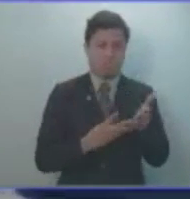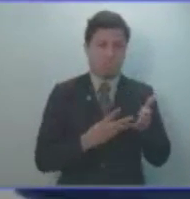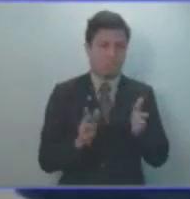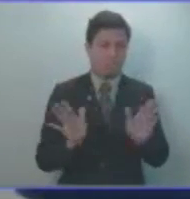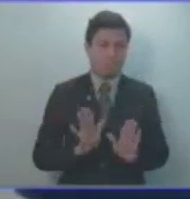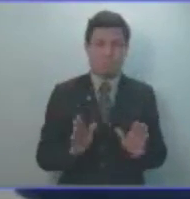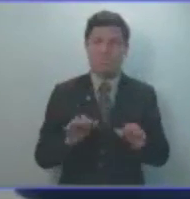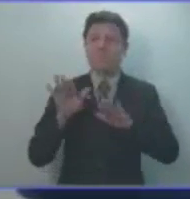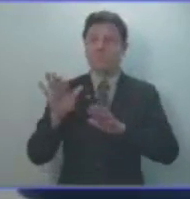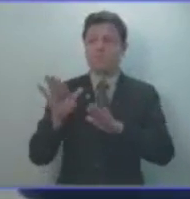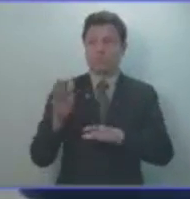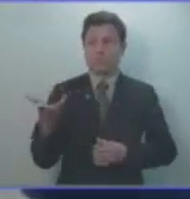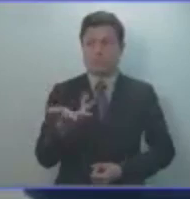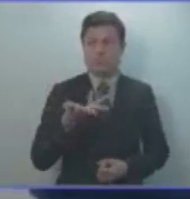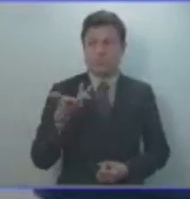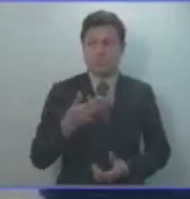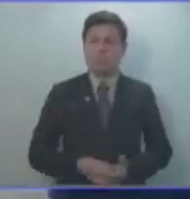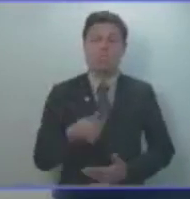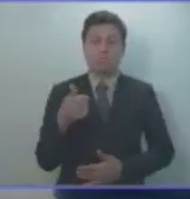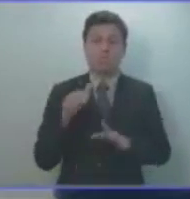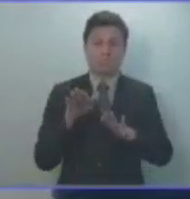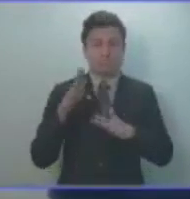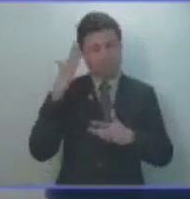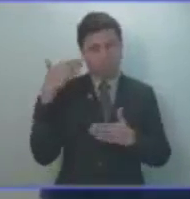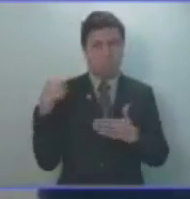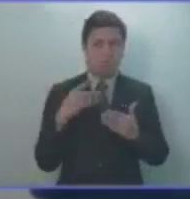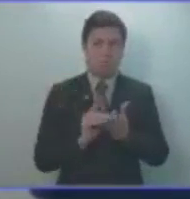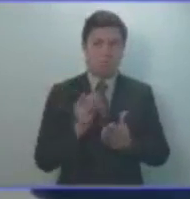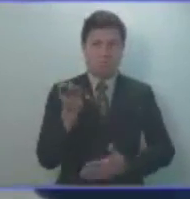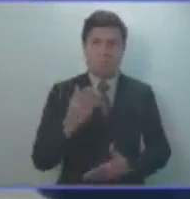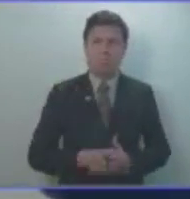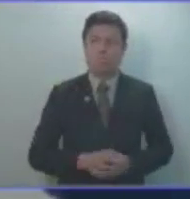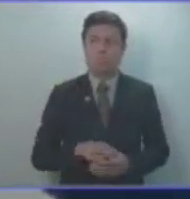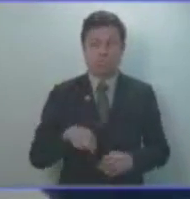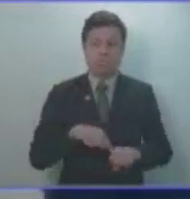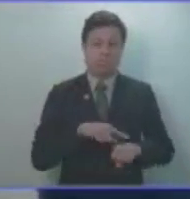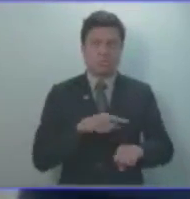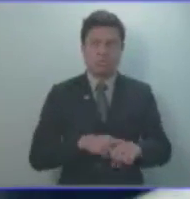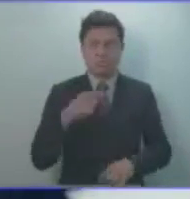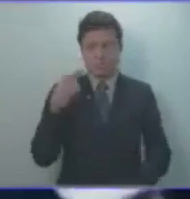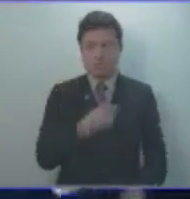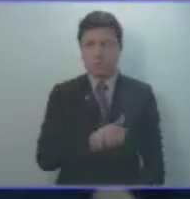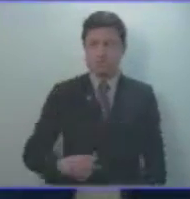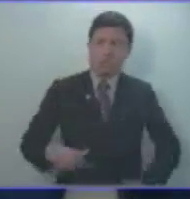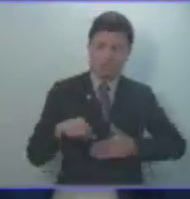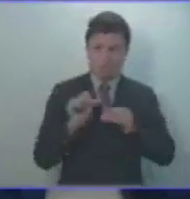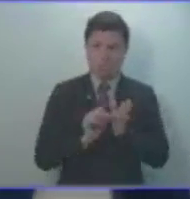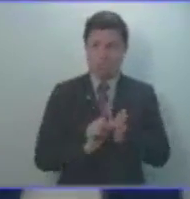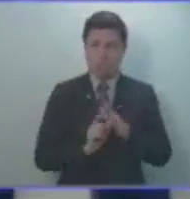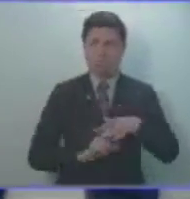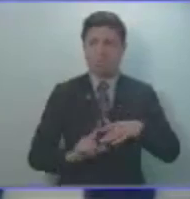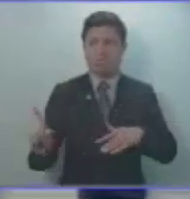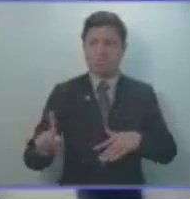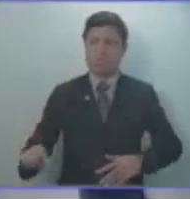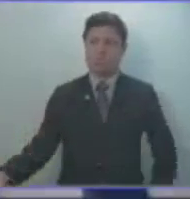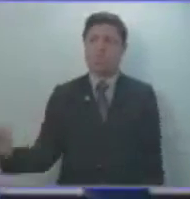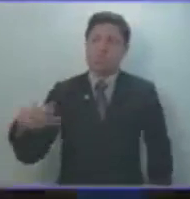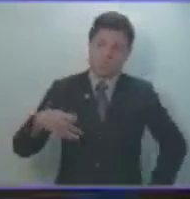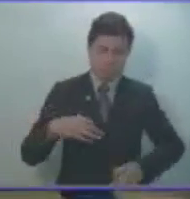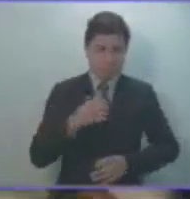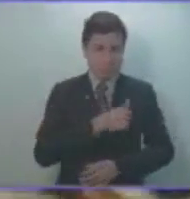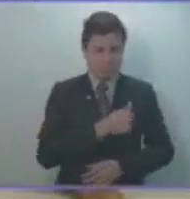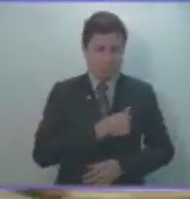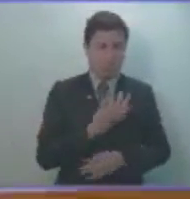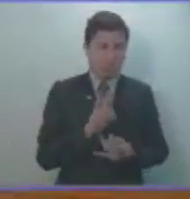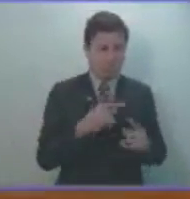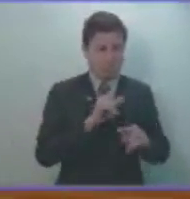demora. Muchas gracias. Bien, gracias, diputada. Vamos a presenciar el retiro del presidente. Él tiene responsabilidades